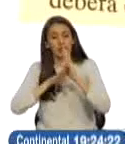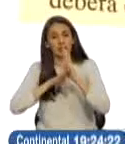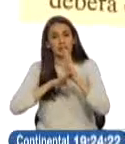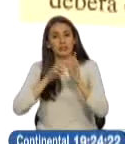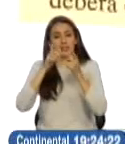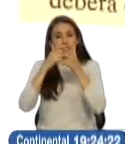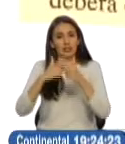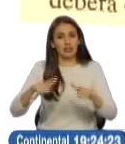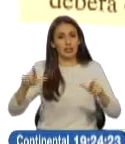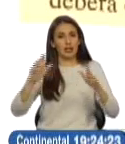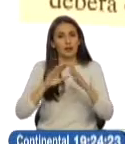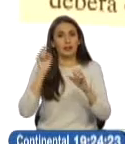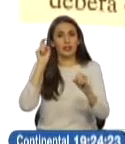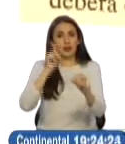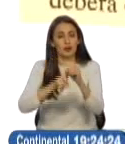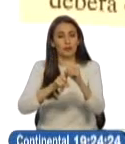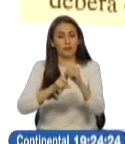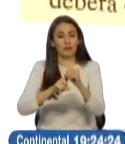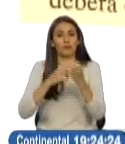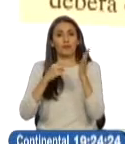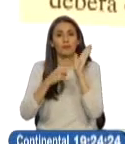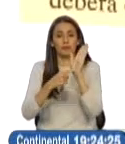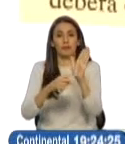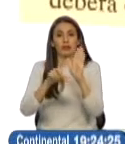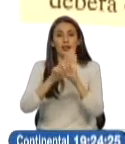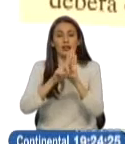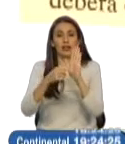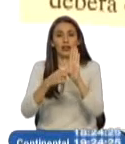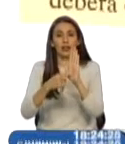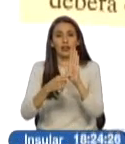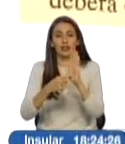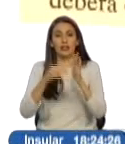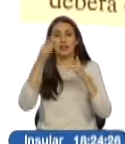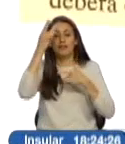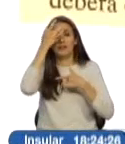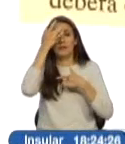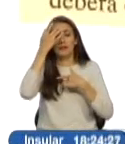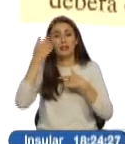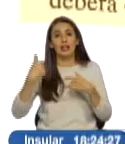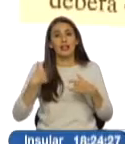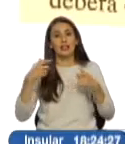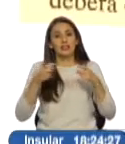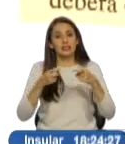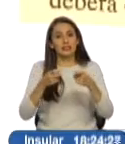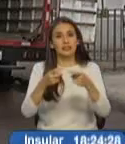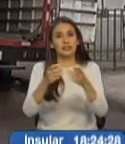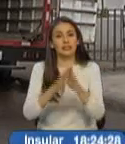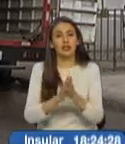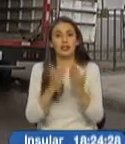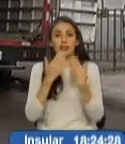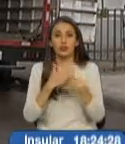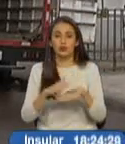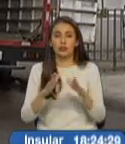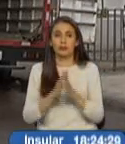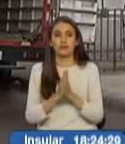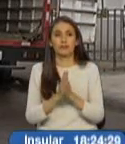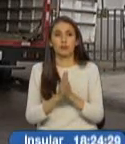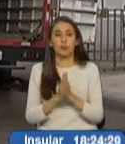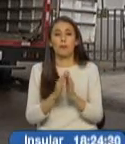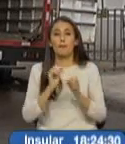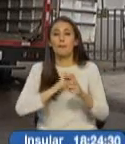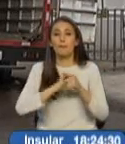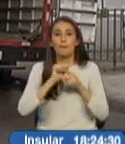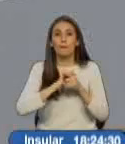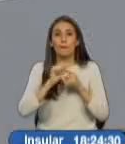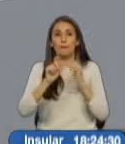libertad que a la fecha de la suscripción del presente decreto padezcan de enfermedades catastróficas en etapa terminal. Para la ejecución del presente